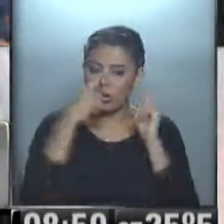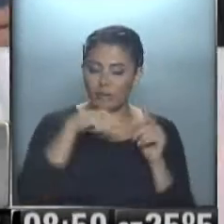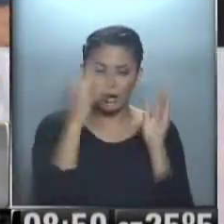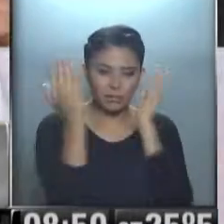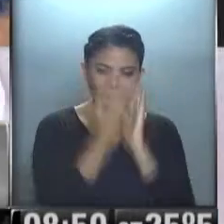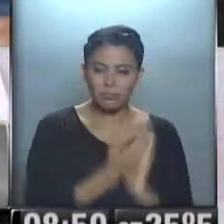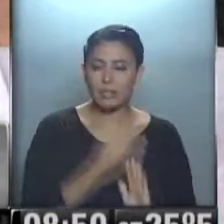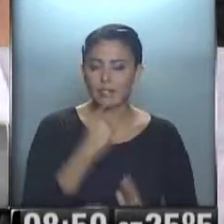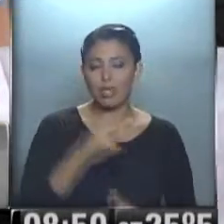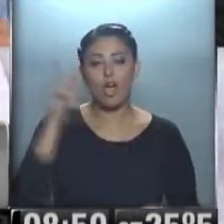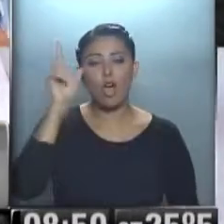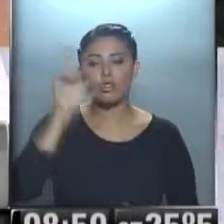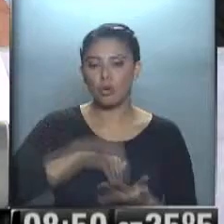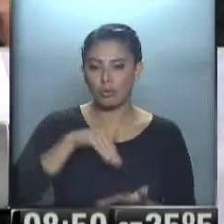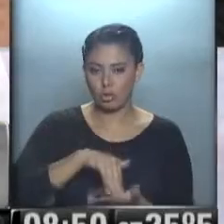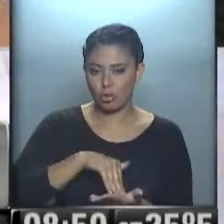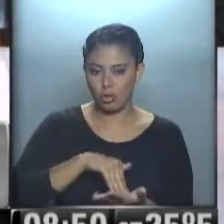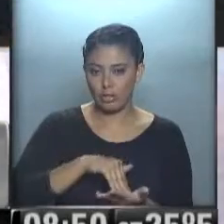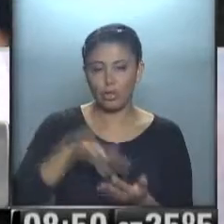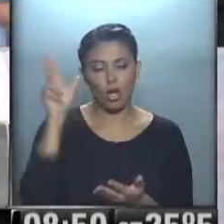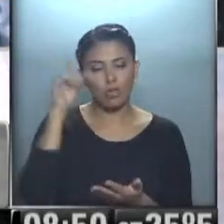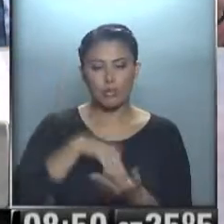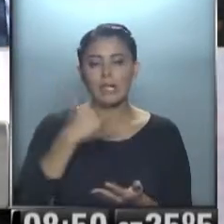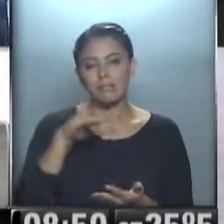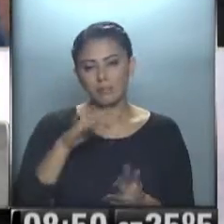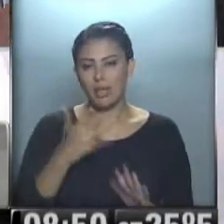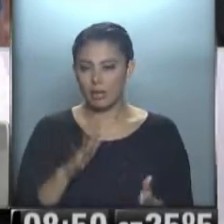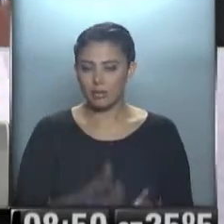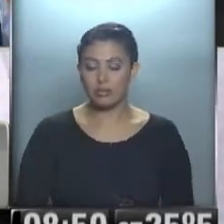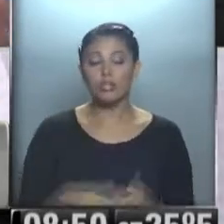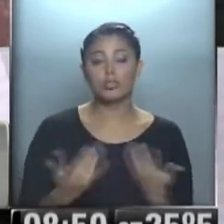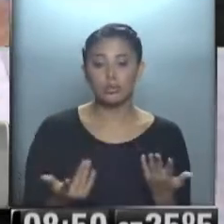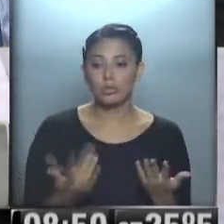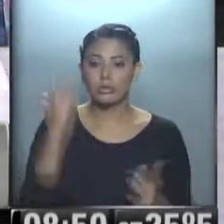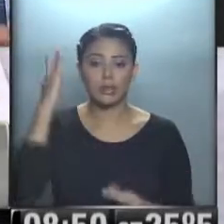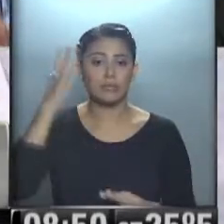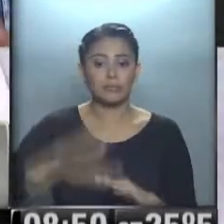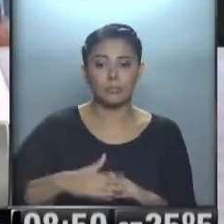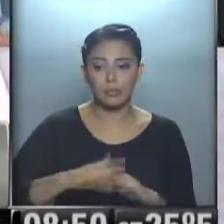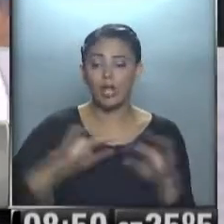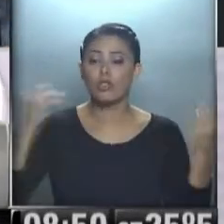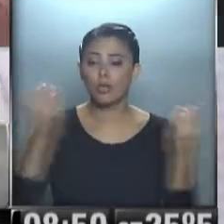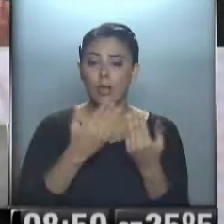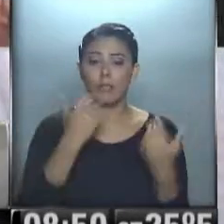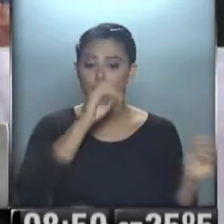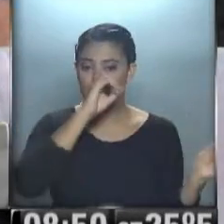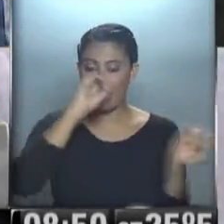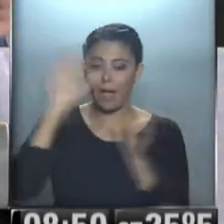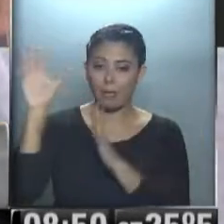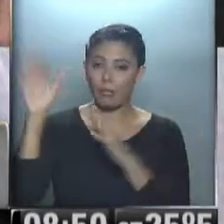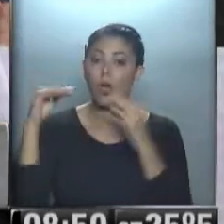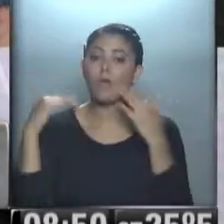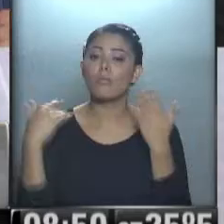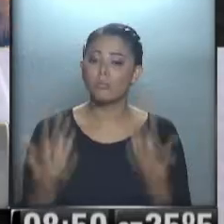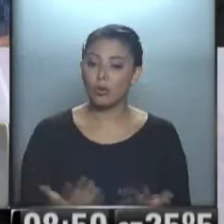hablaban de 8 millones 8 millones y medio es decir que esto muchísimo el saldo exportable por eso